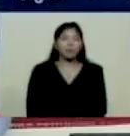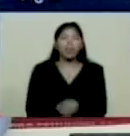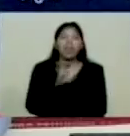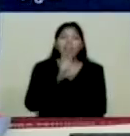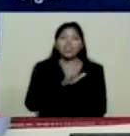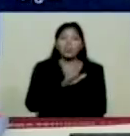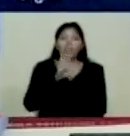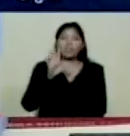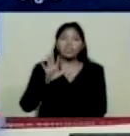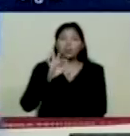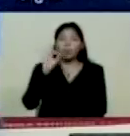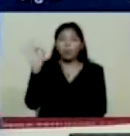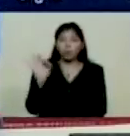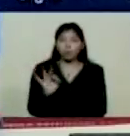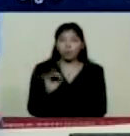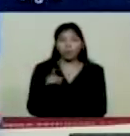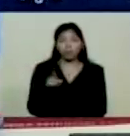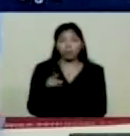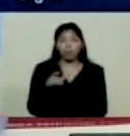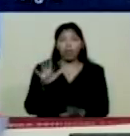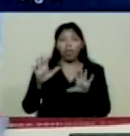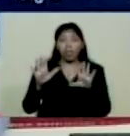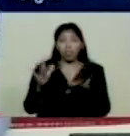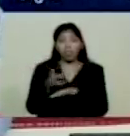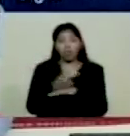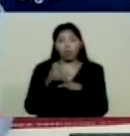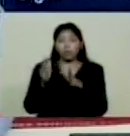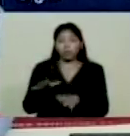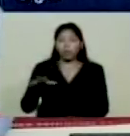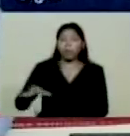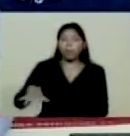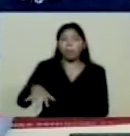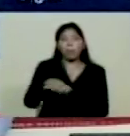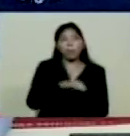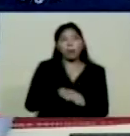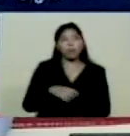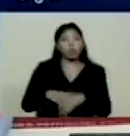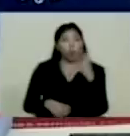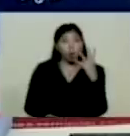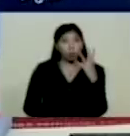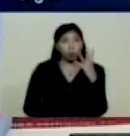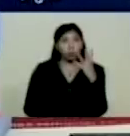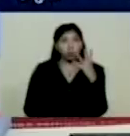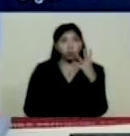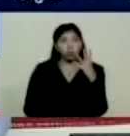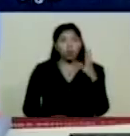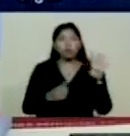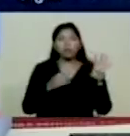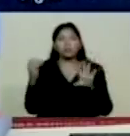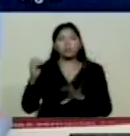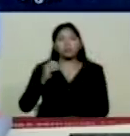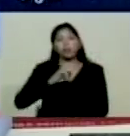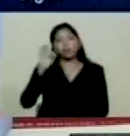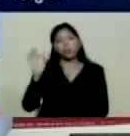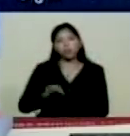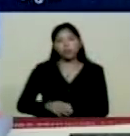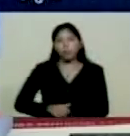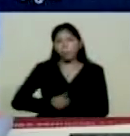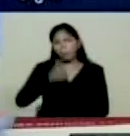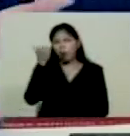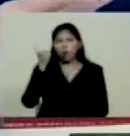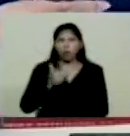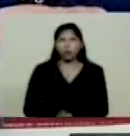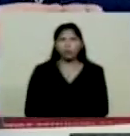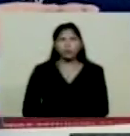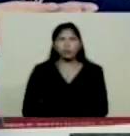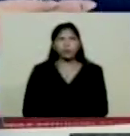55% en 10 gobernaciones. Y en 4 sacamos más del 60%.